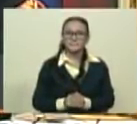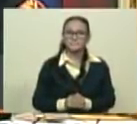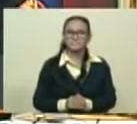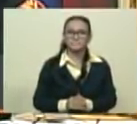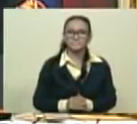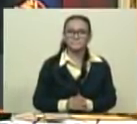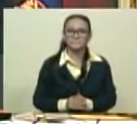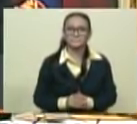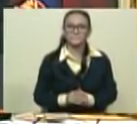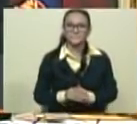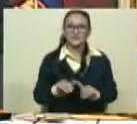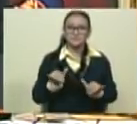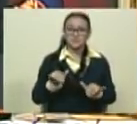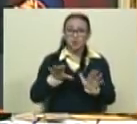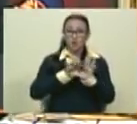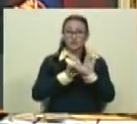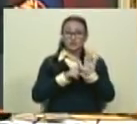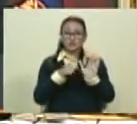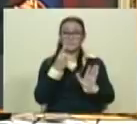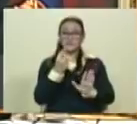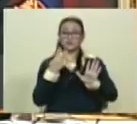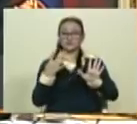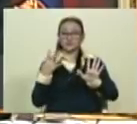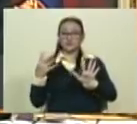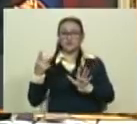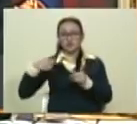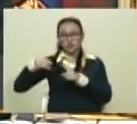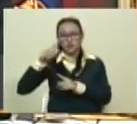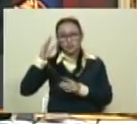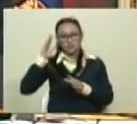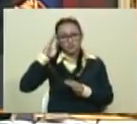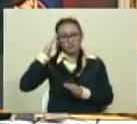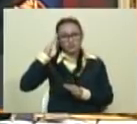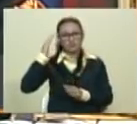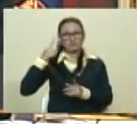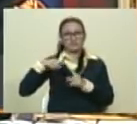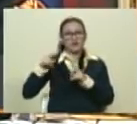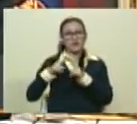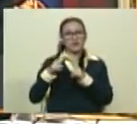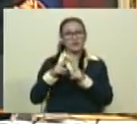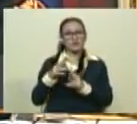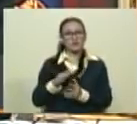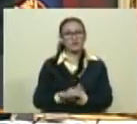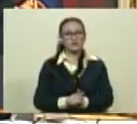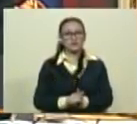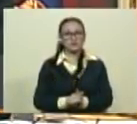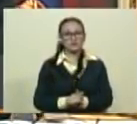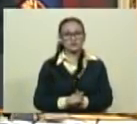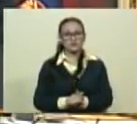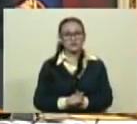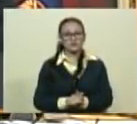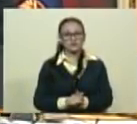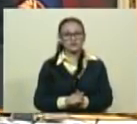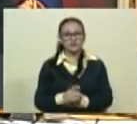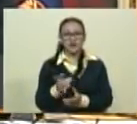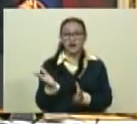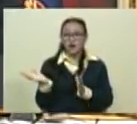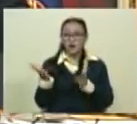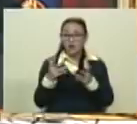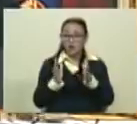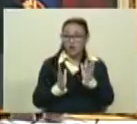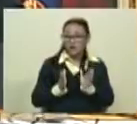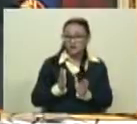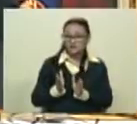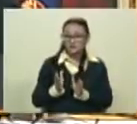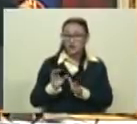Lo mismo pasó en la constituyente del 99, debe saber todo el mundo. La constituyente decretó la reorganización y